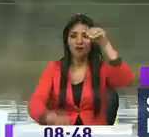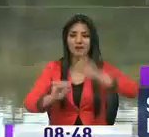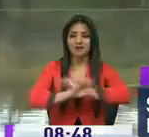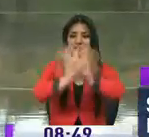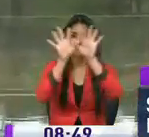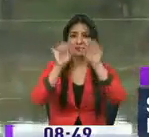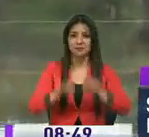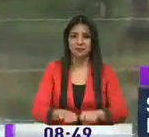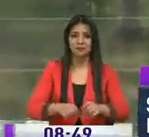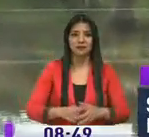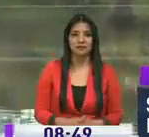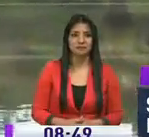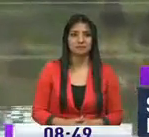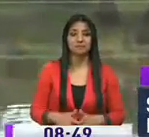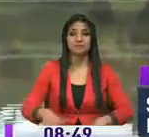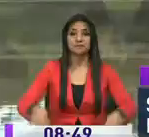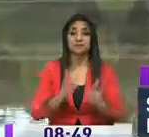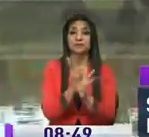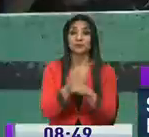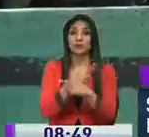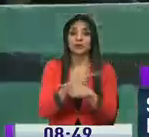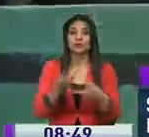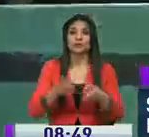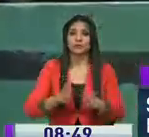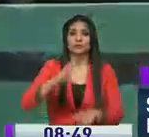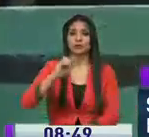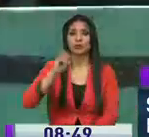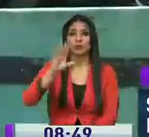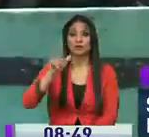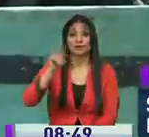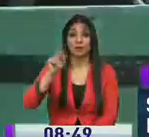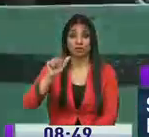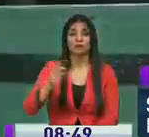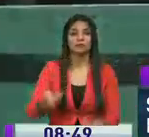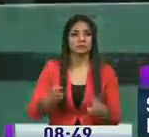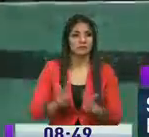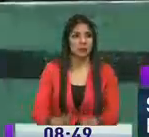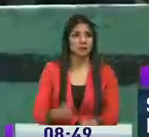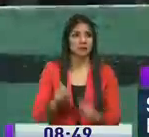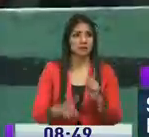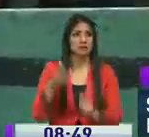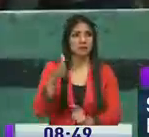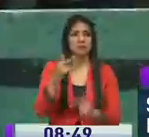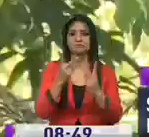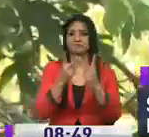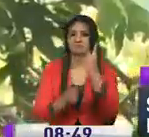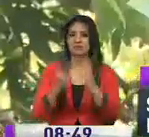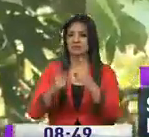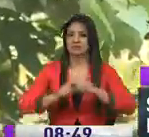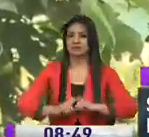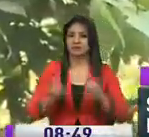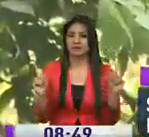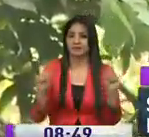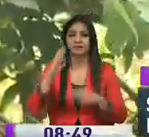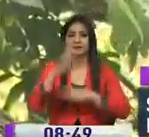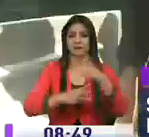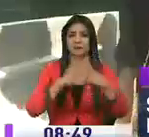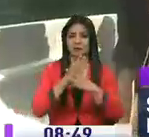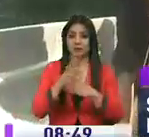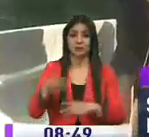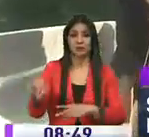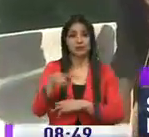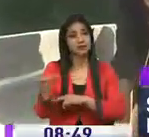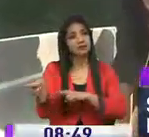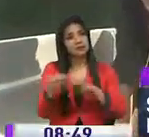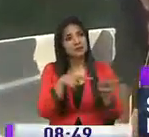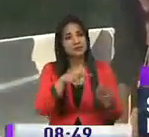cascada. La Reserva de Producción Faunística Cuyabeno es uno de los lugares más diversos del planeta. Aquí los turistas podrán observar